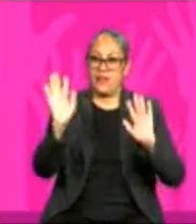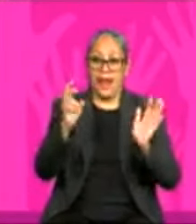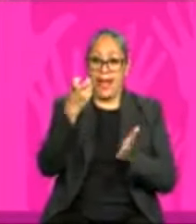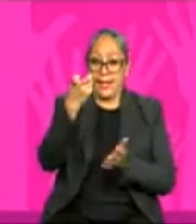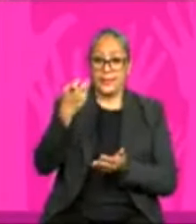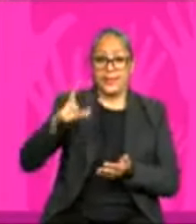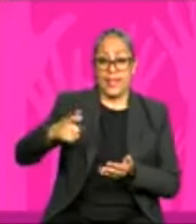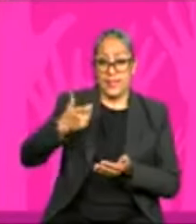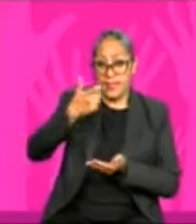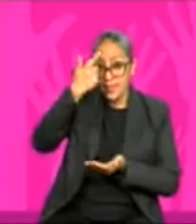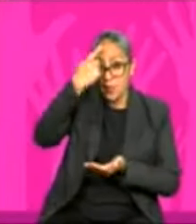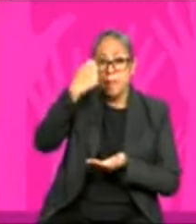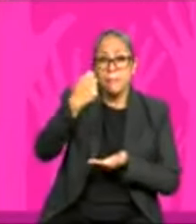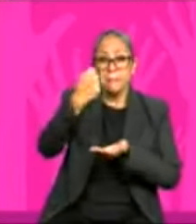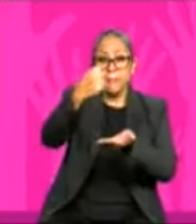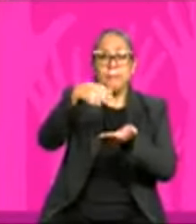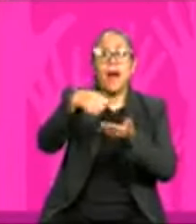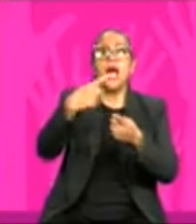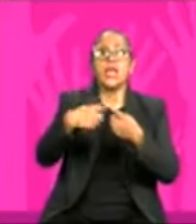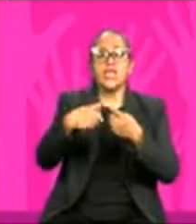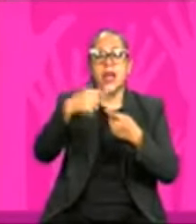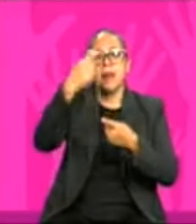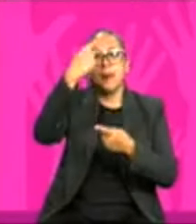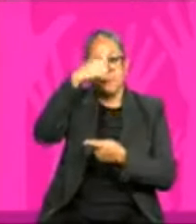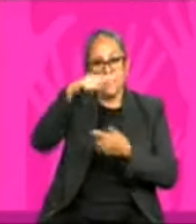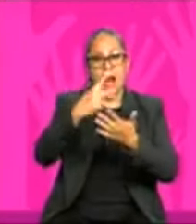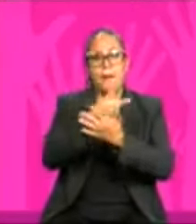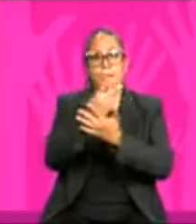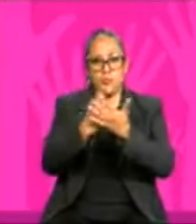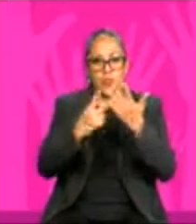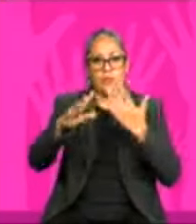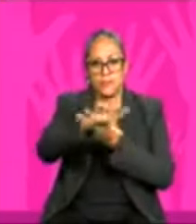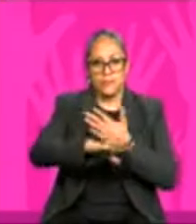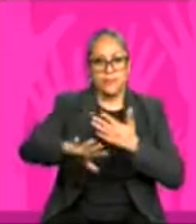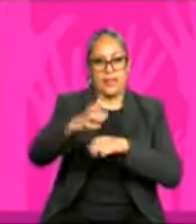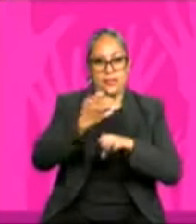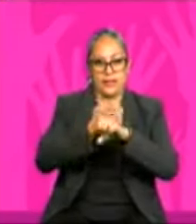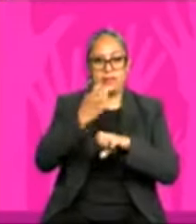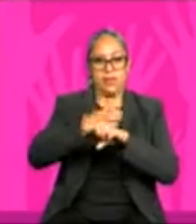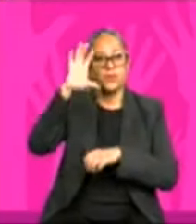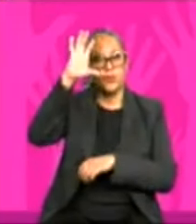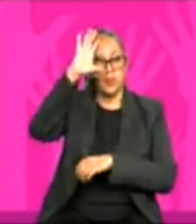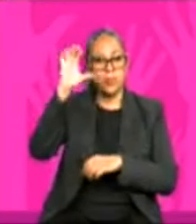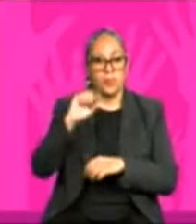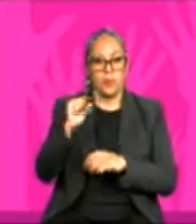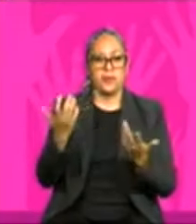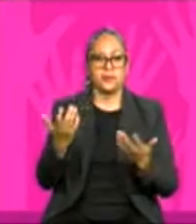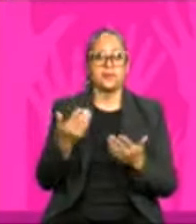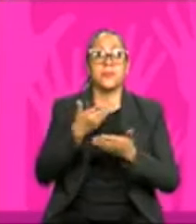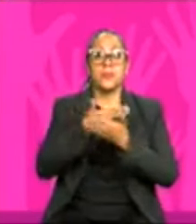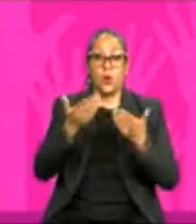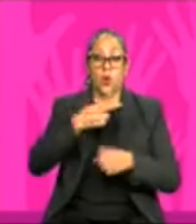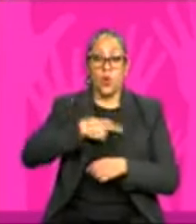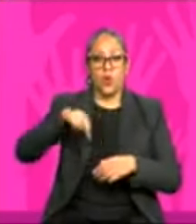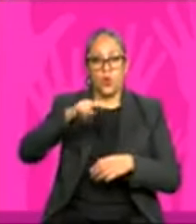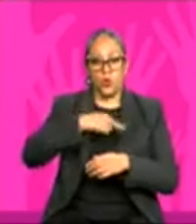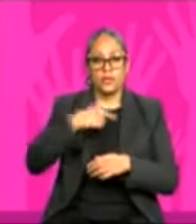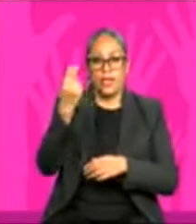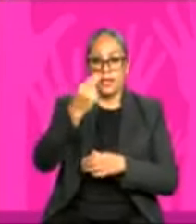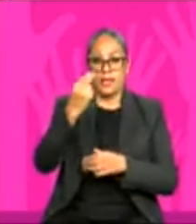ir para los programas del pueblo de Morelos. Vamos a implementar el